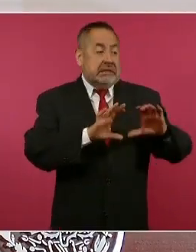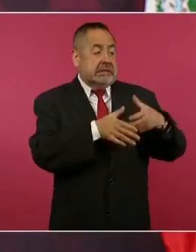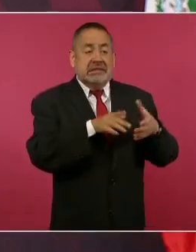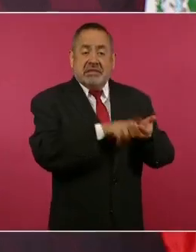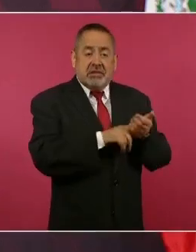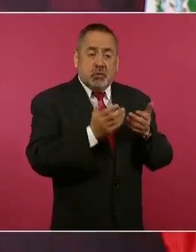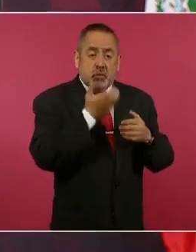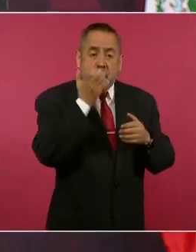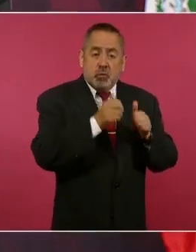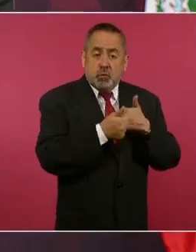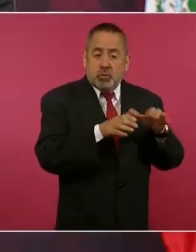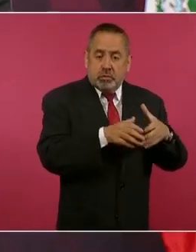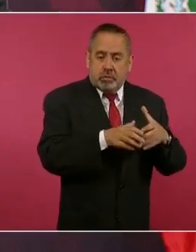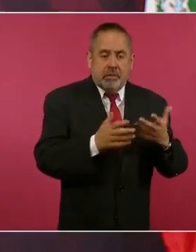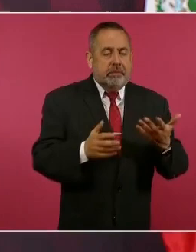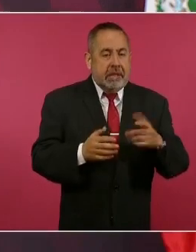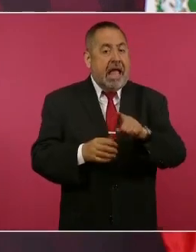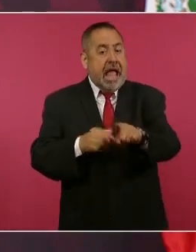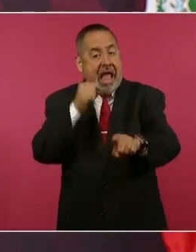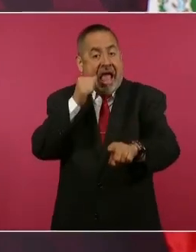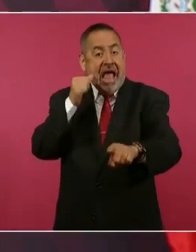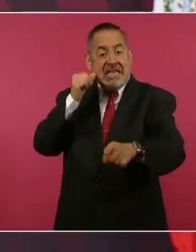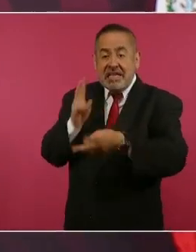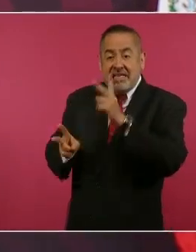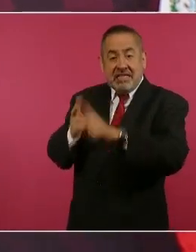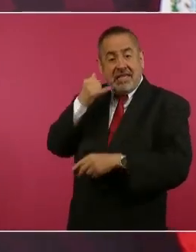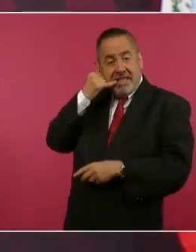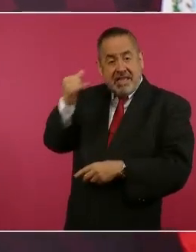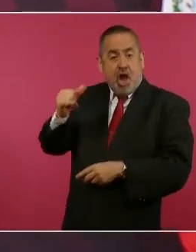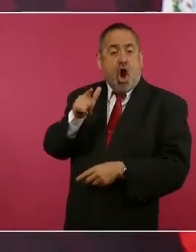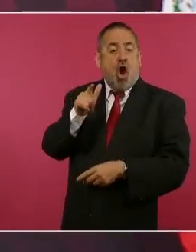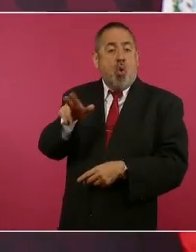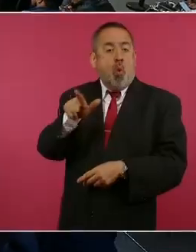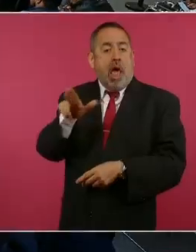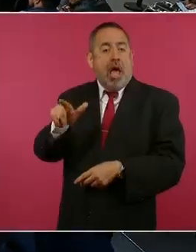Entonces, Lula ayer me hablaba de eso,